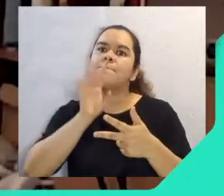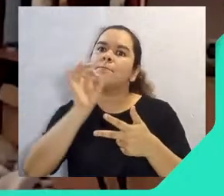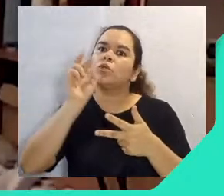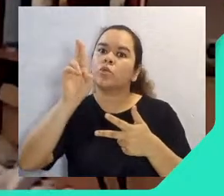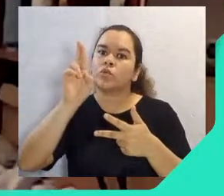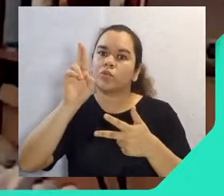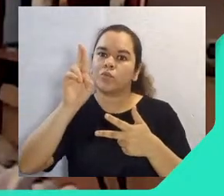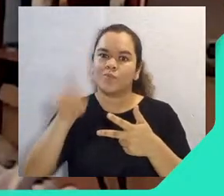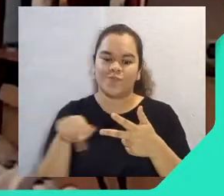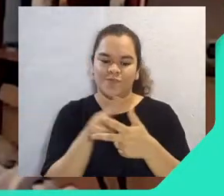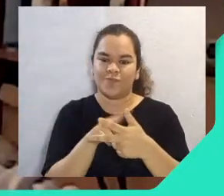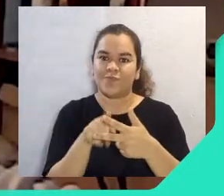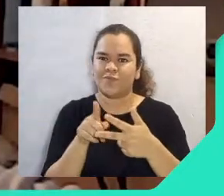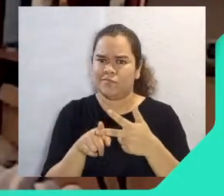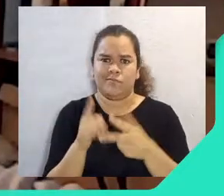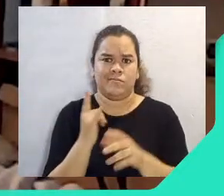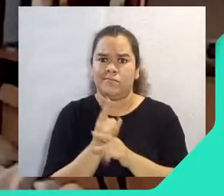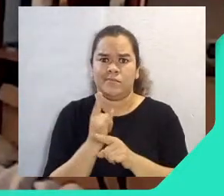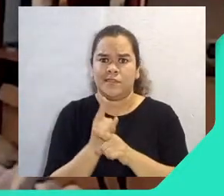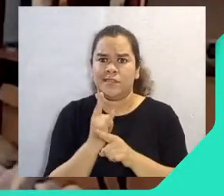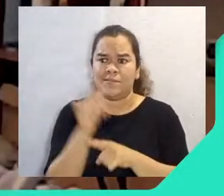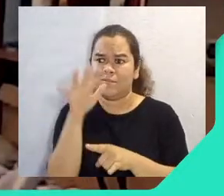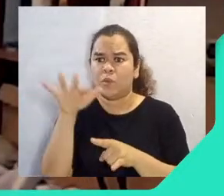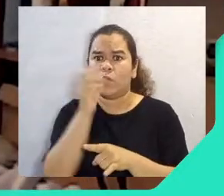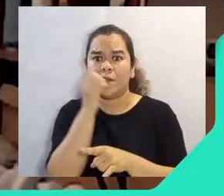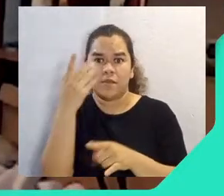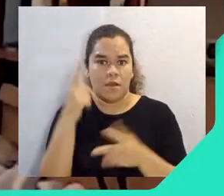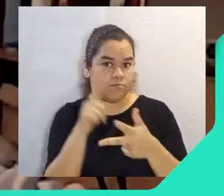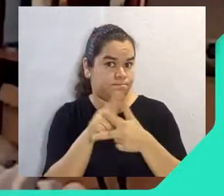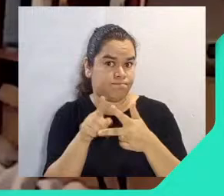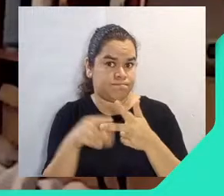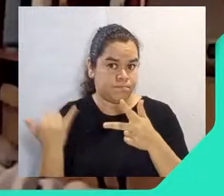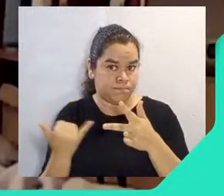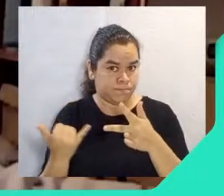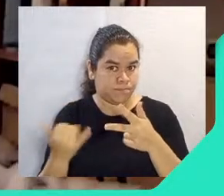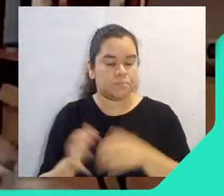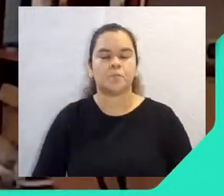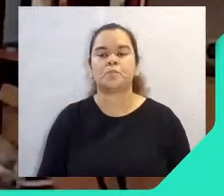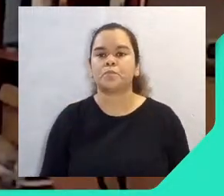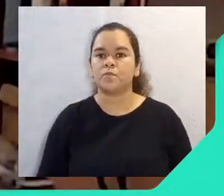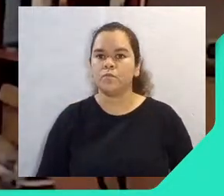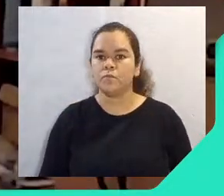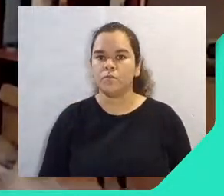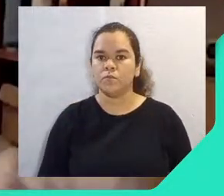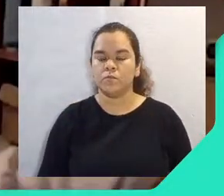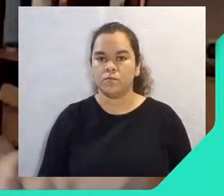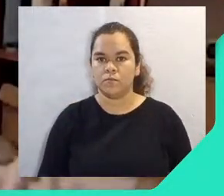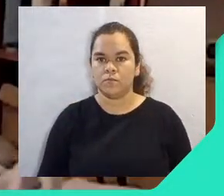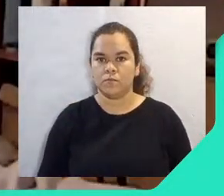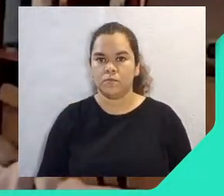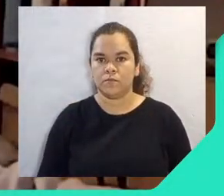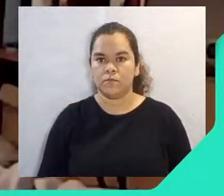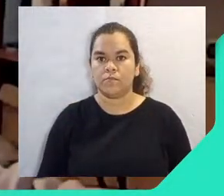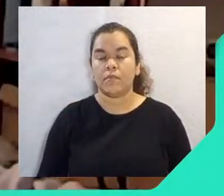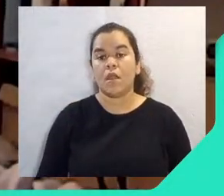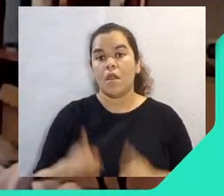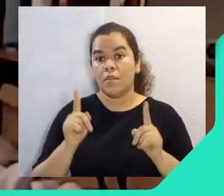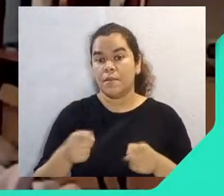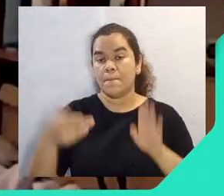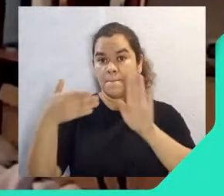digamos, en toda instalación eléctrica. Van a tener una introducción a materias de la electrónica, porque la